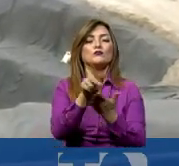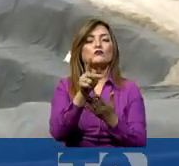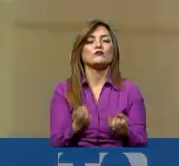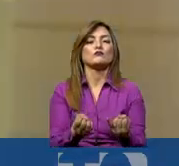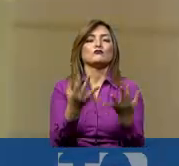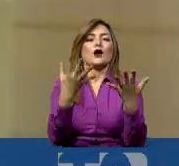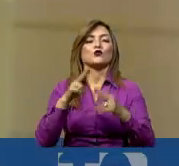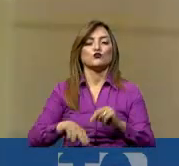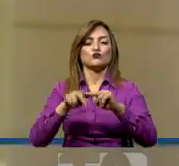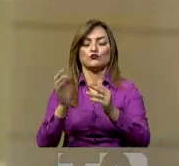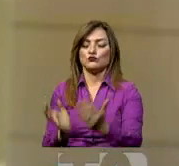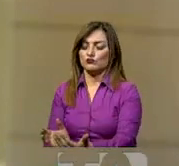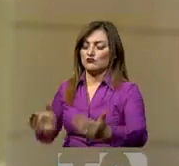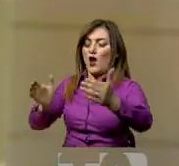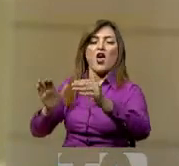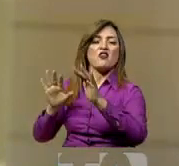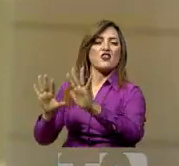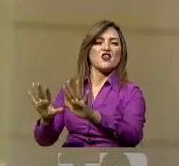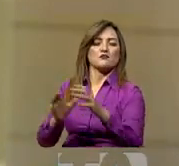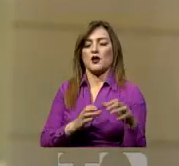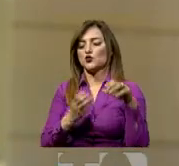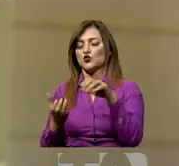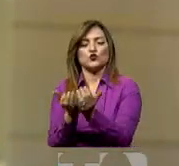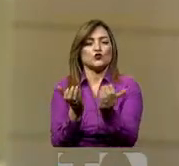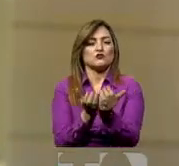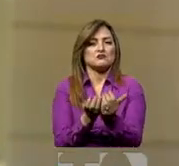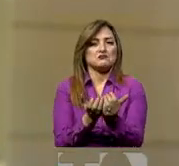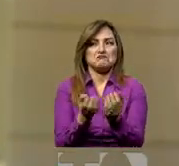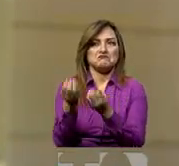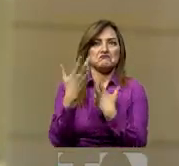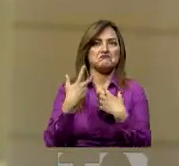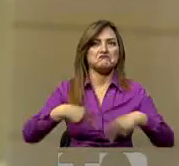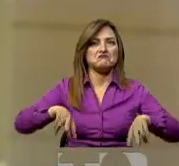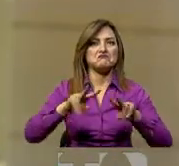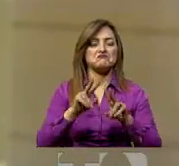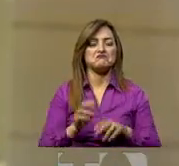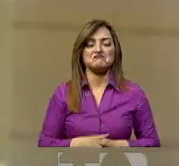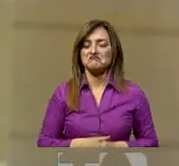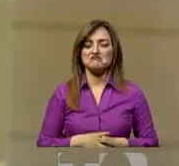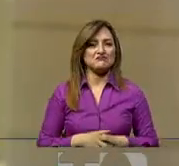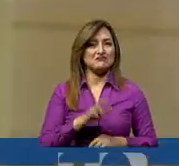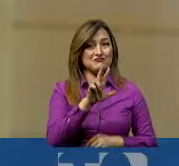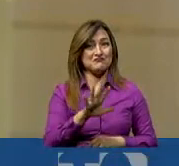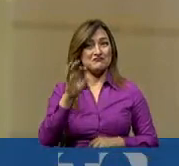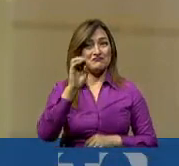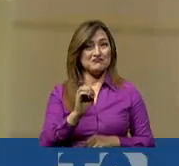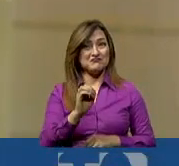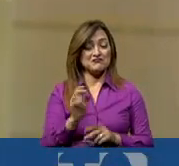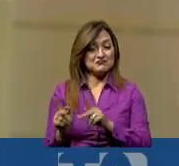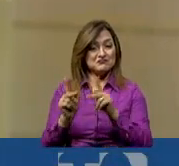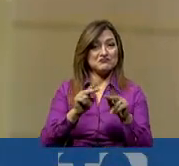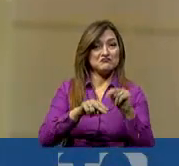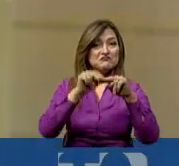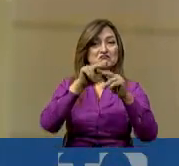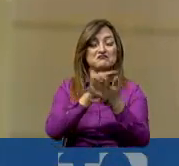este cubeto. No existe hasta ahora una liquidación final del costo del cubeto. Un 35% de las obras que estaban previstas no se construyó. No se